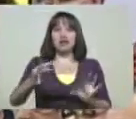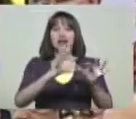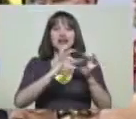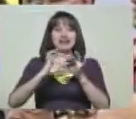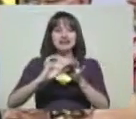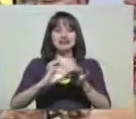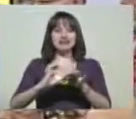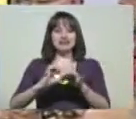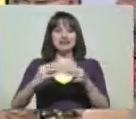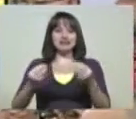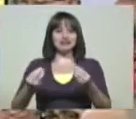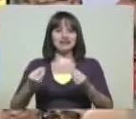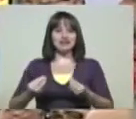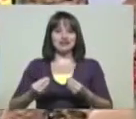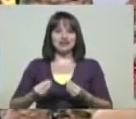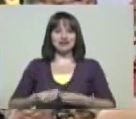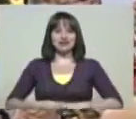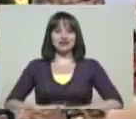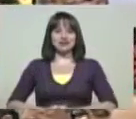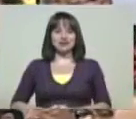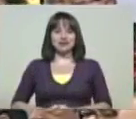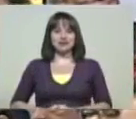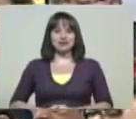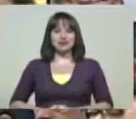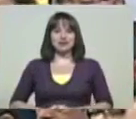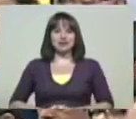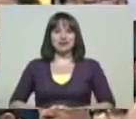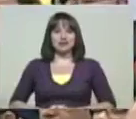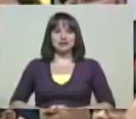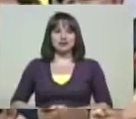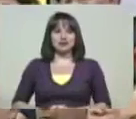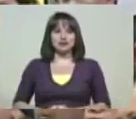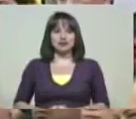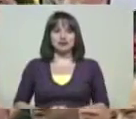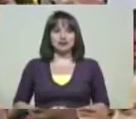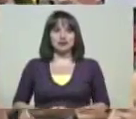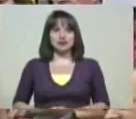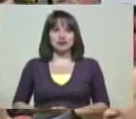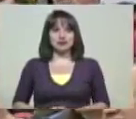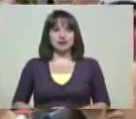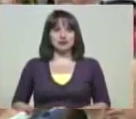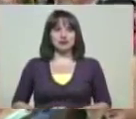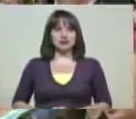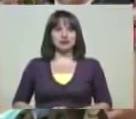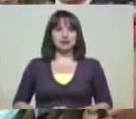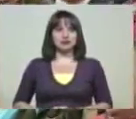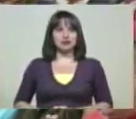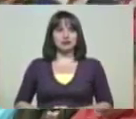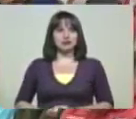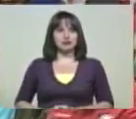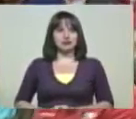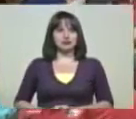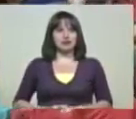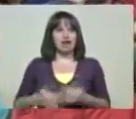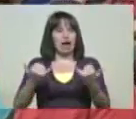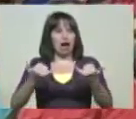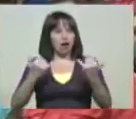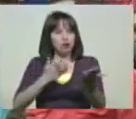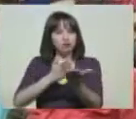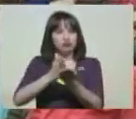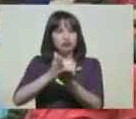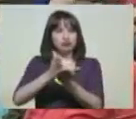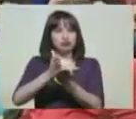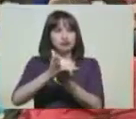yo sería feliz siendo delegado de base al congreso y venir a las deliberaciones y salir por ahí